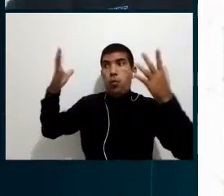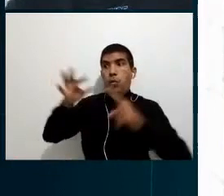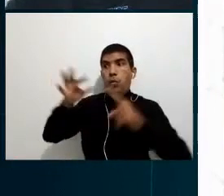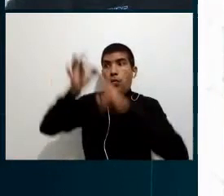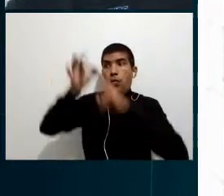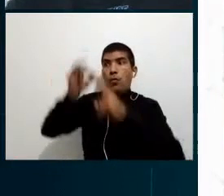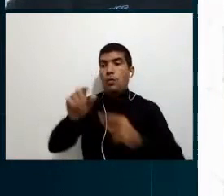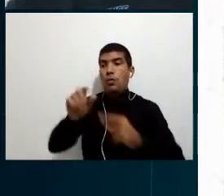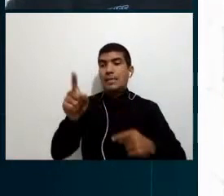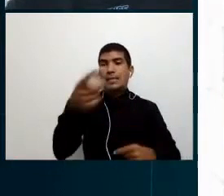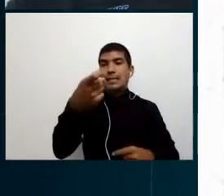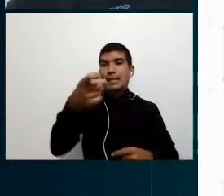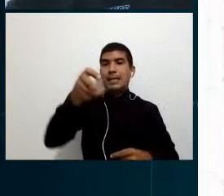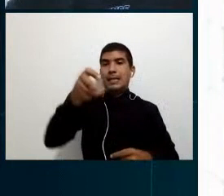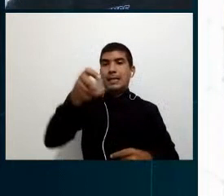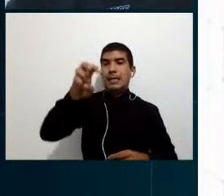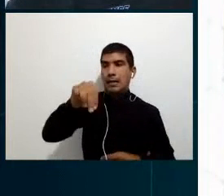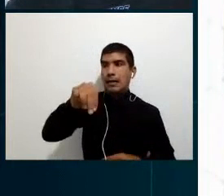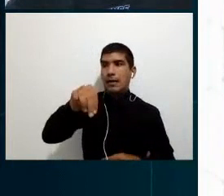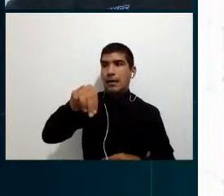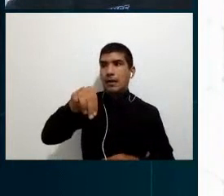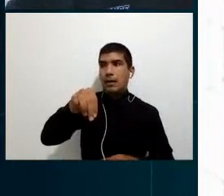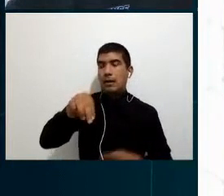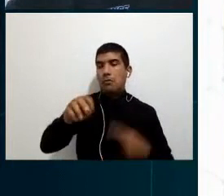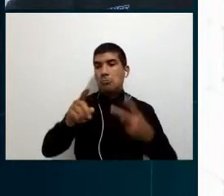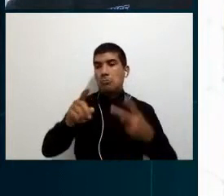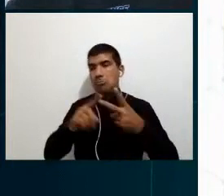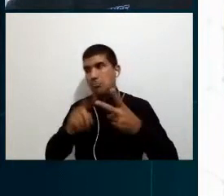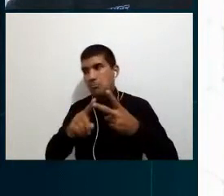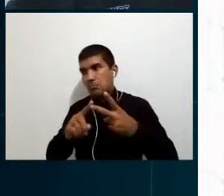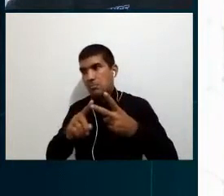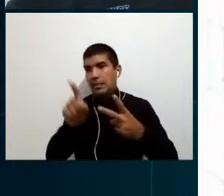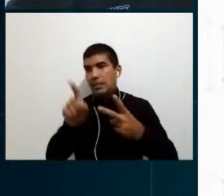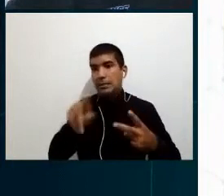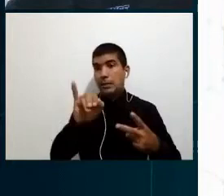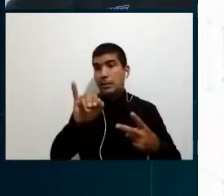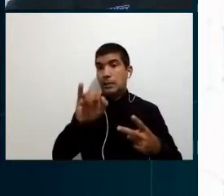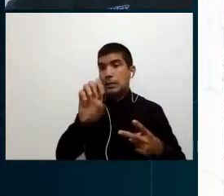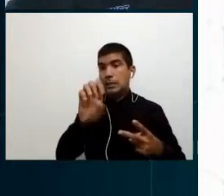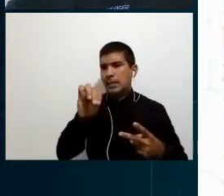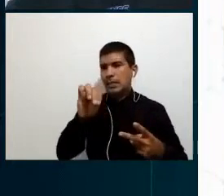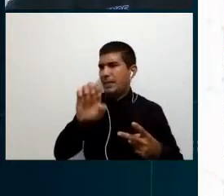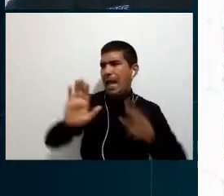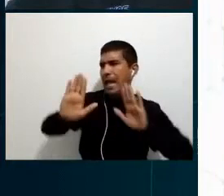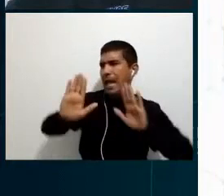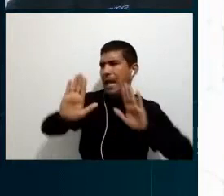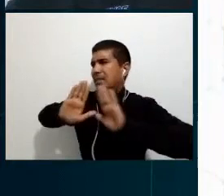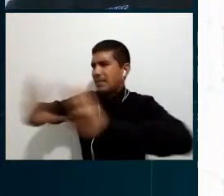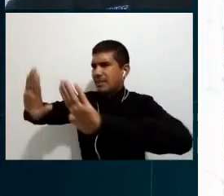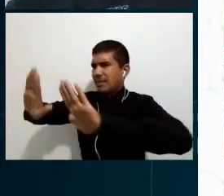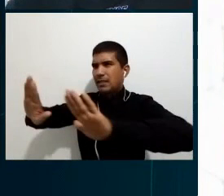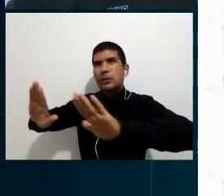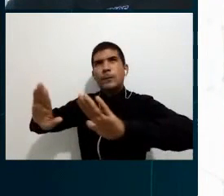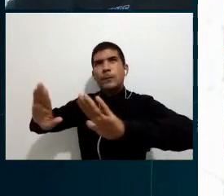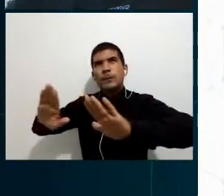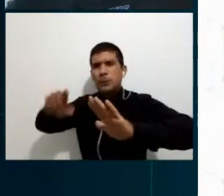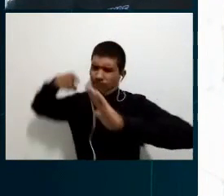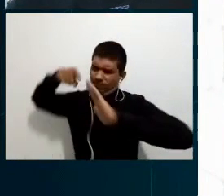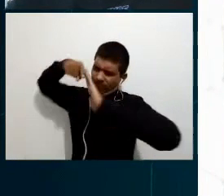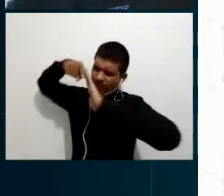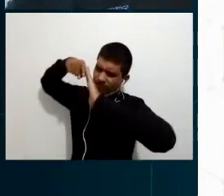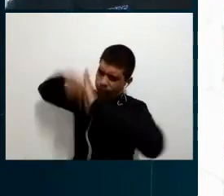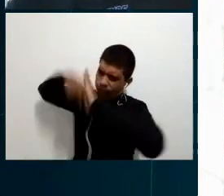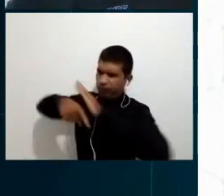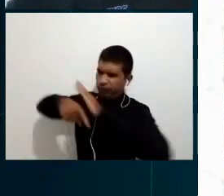industria eléctrica, de componentes para el sistema tanto de transmisión, distribución